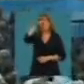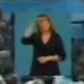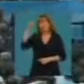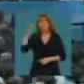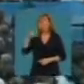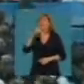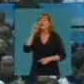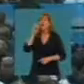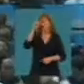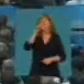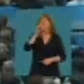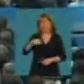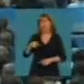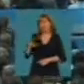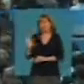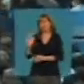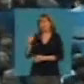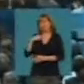también.